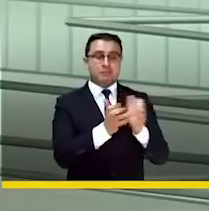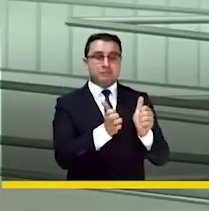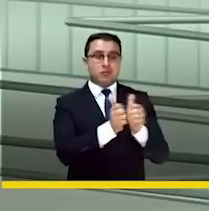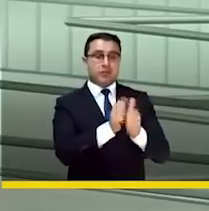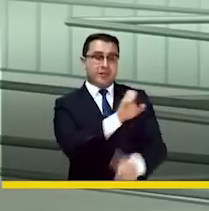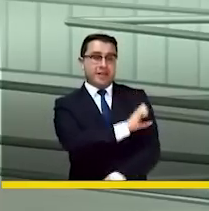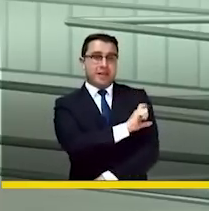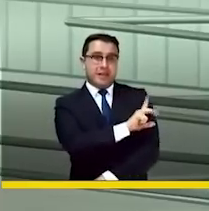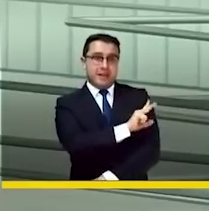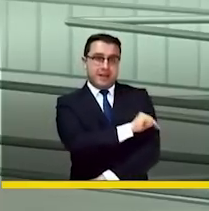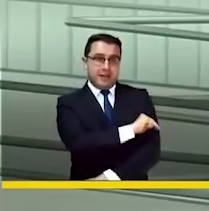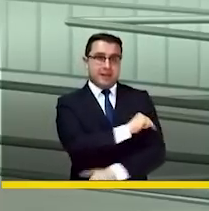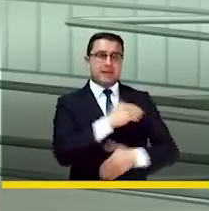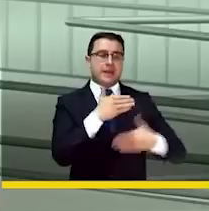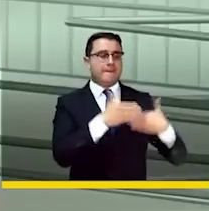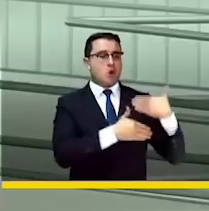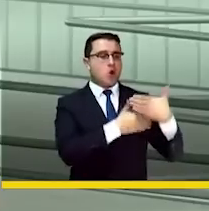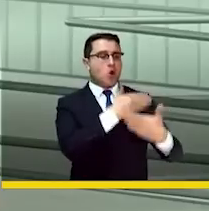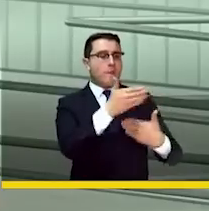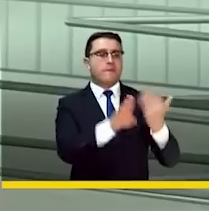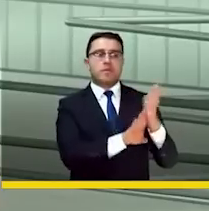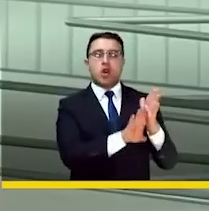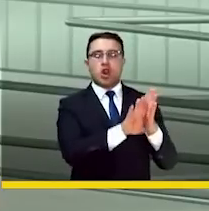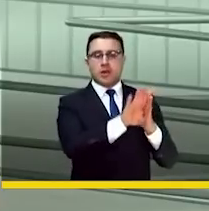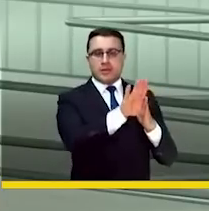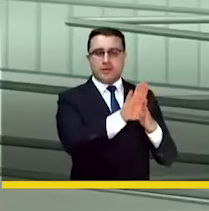progresivo. Por eso se llama proceso.